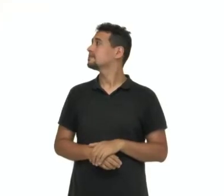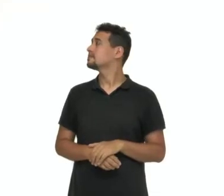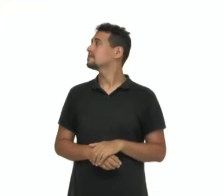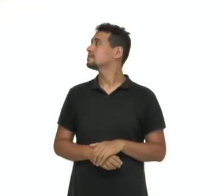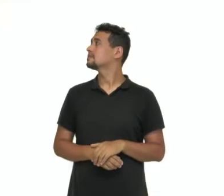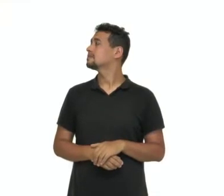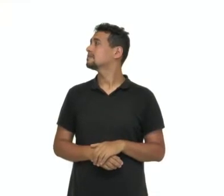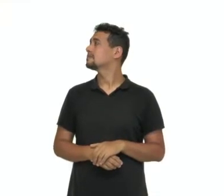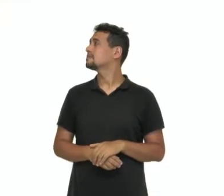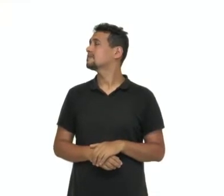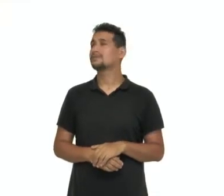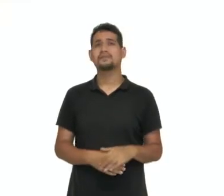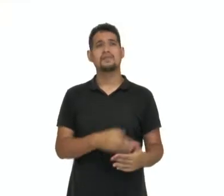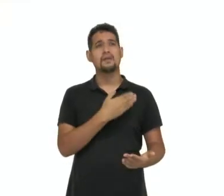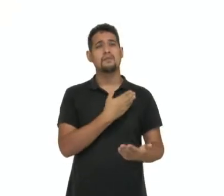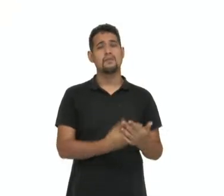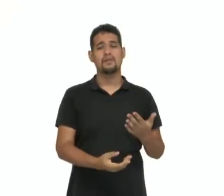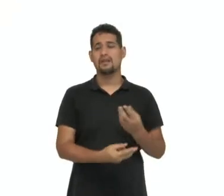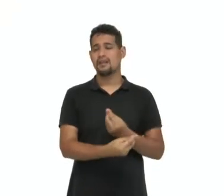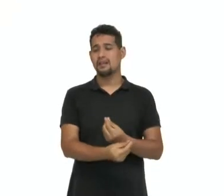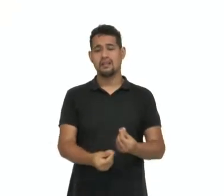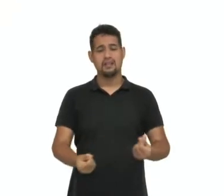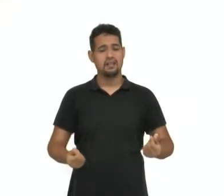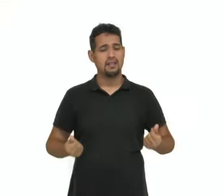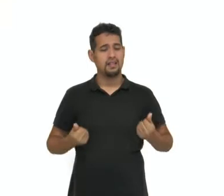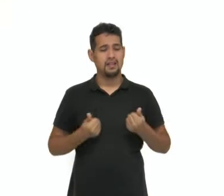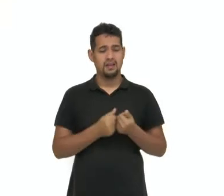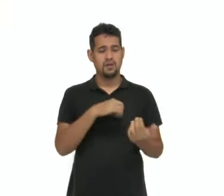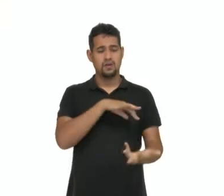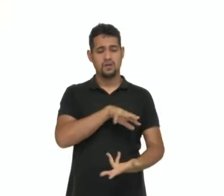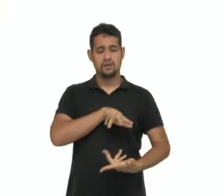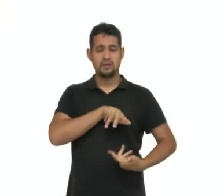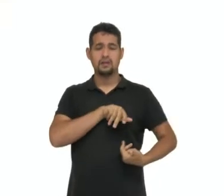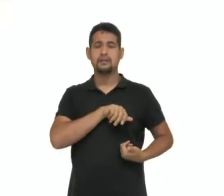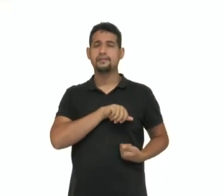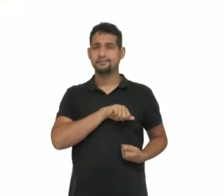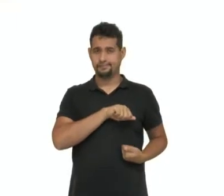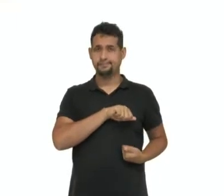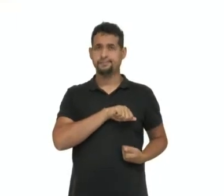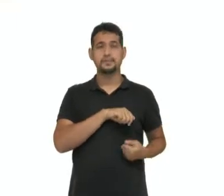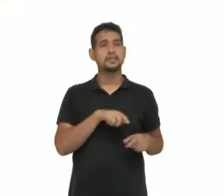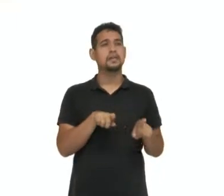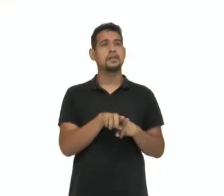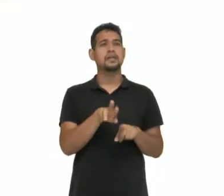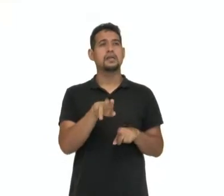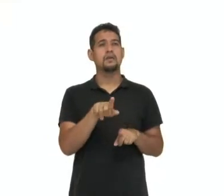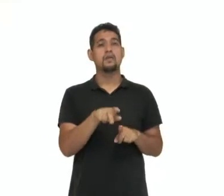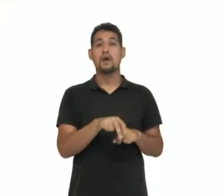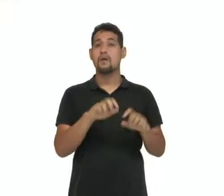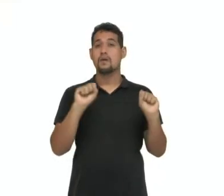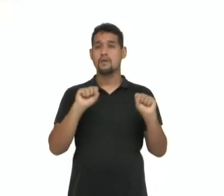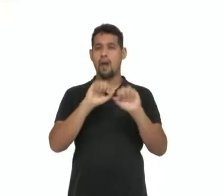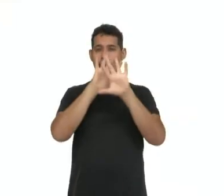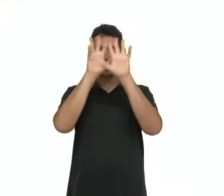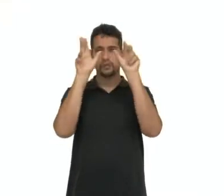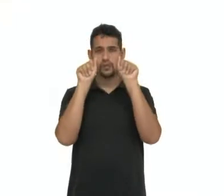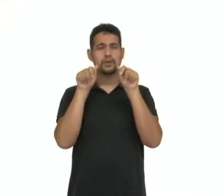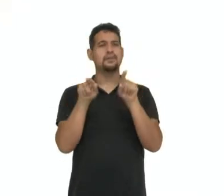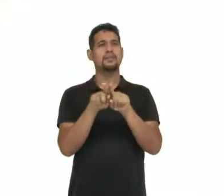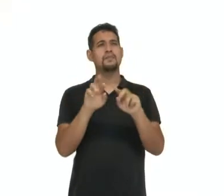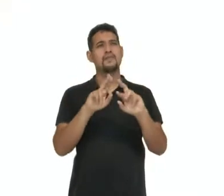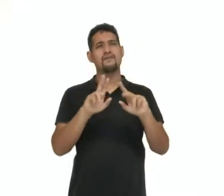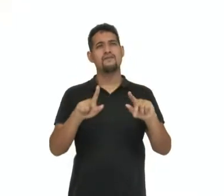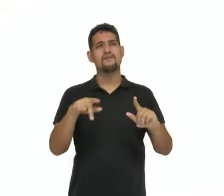pérdida de áreas naturales globales vitales como el Amazonas y la Gran